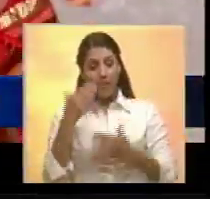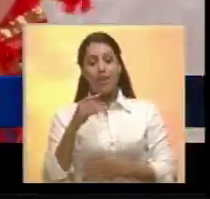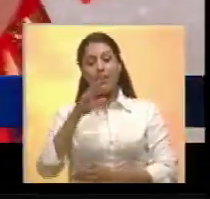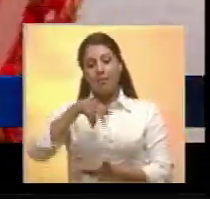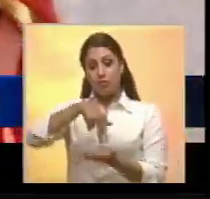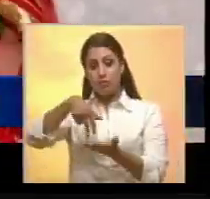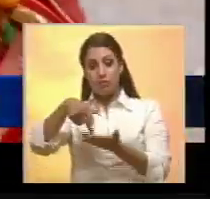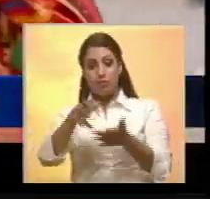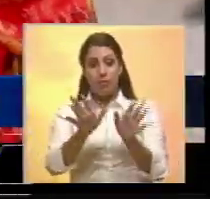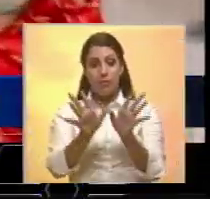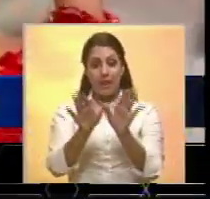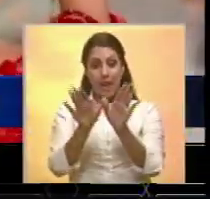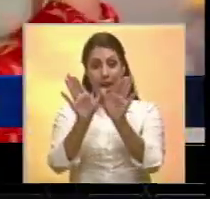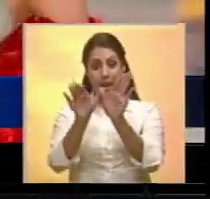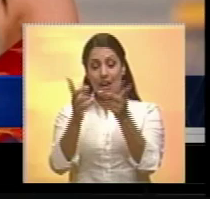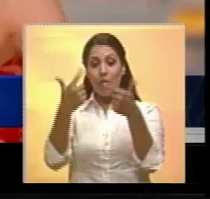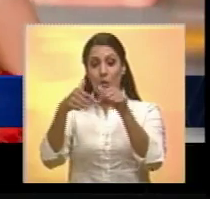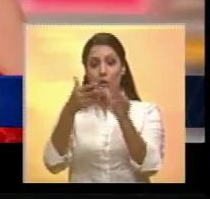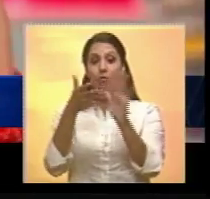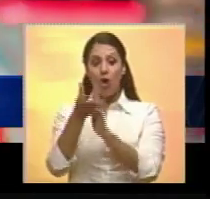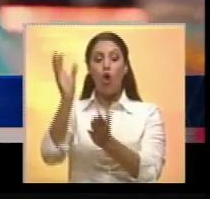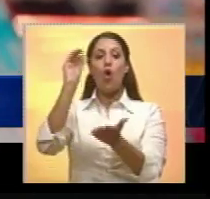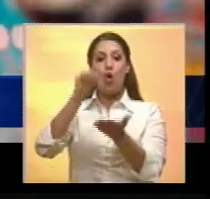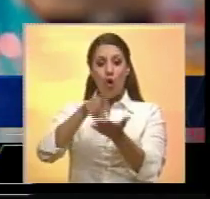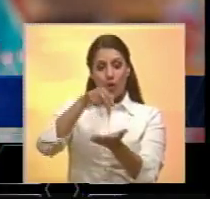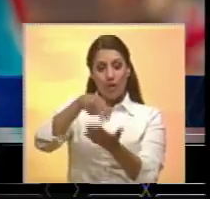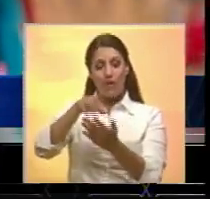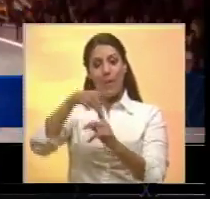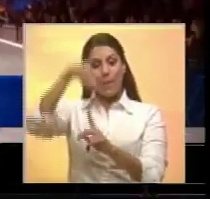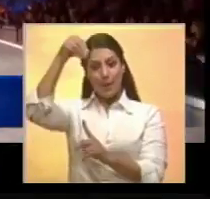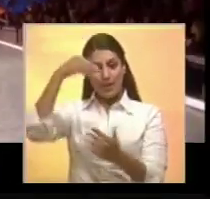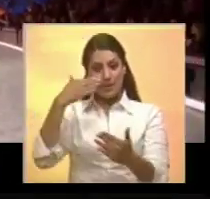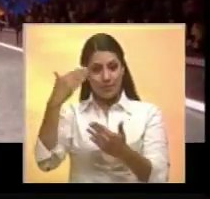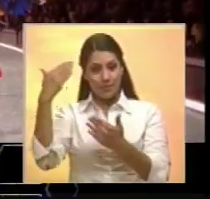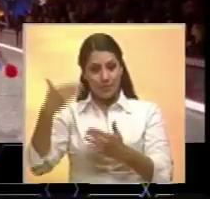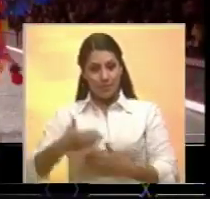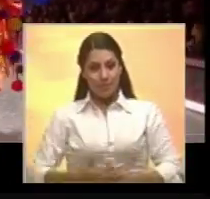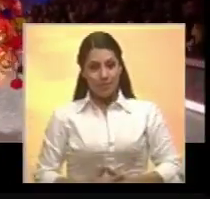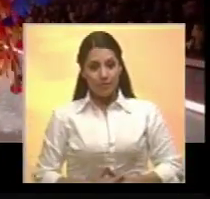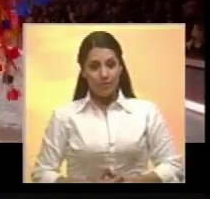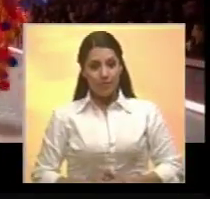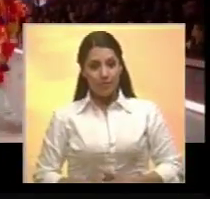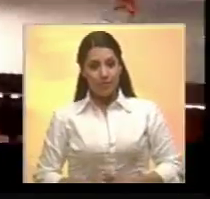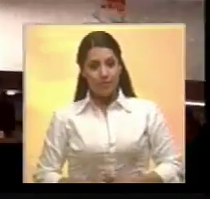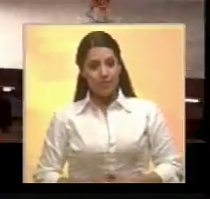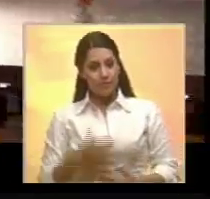Desfile. Los Ángeles de Victoria's Secret llegaron a París.